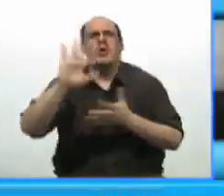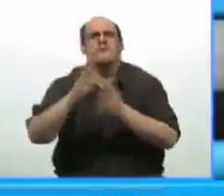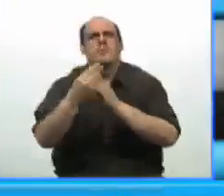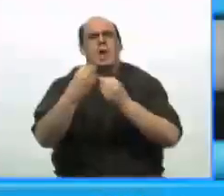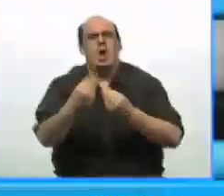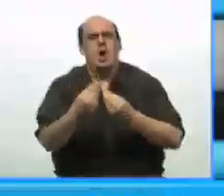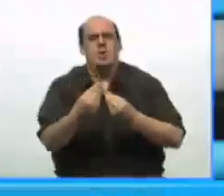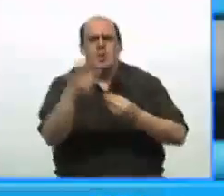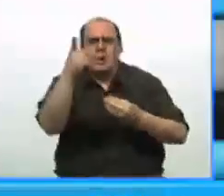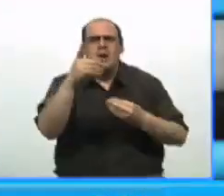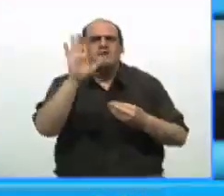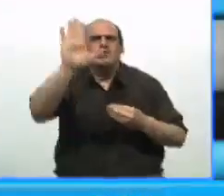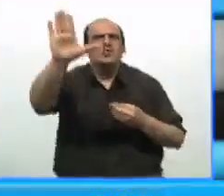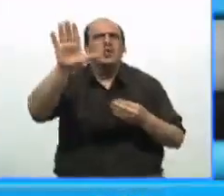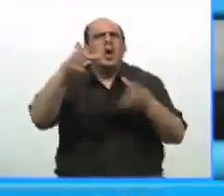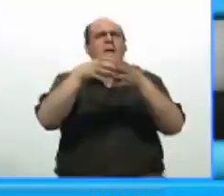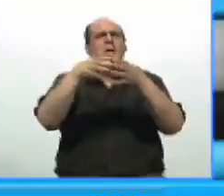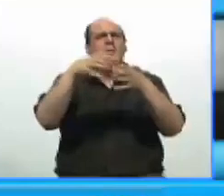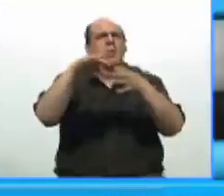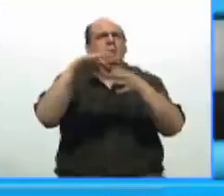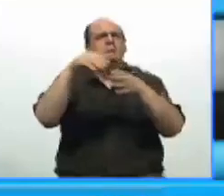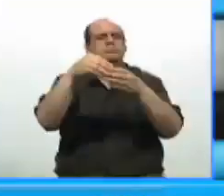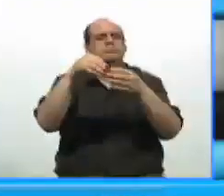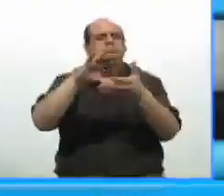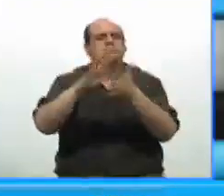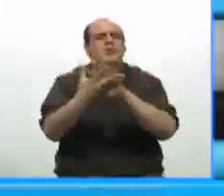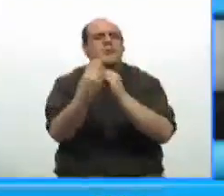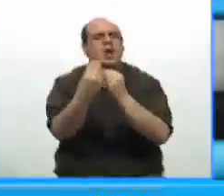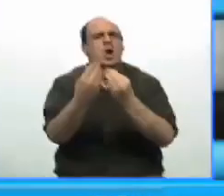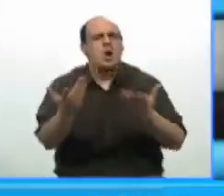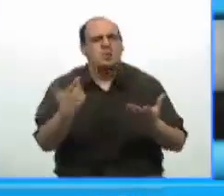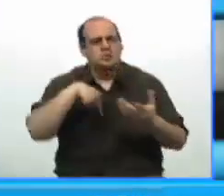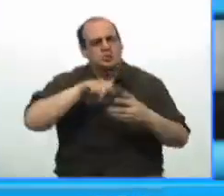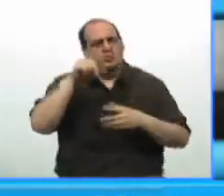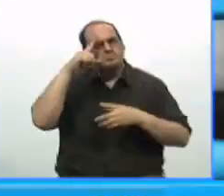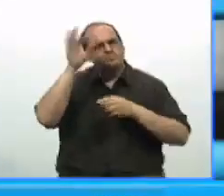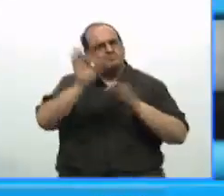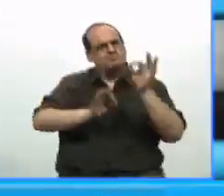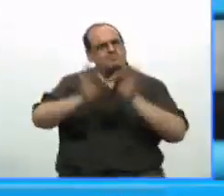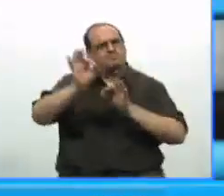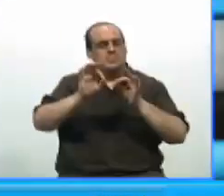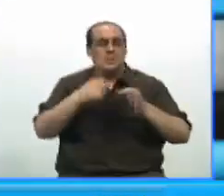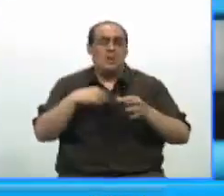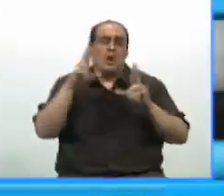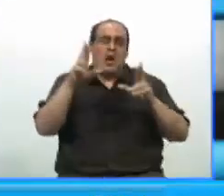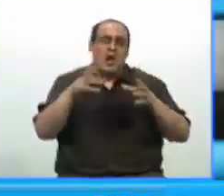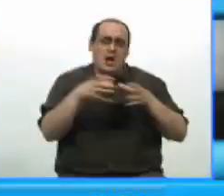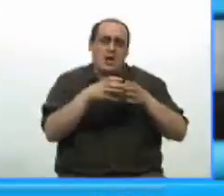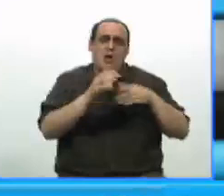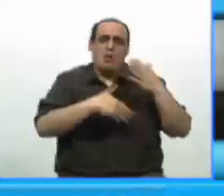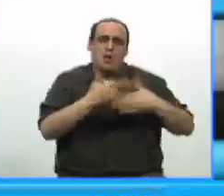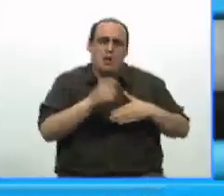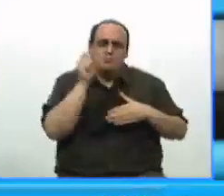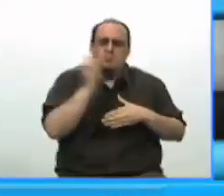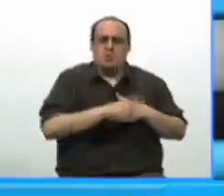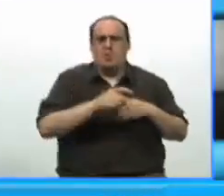un plantel quizás igual o diferente, pero al fin y al cabo, en la medida de lo posible, con jugadores propios. Y es eso lo que yo apunto. Yo por